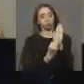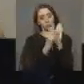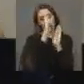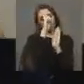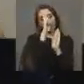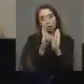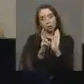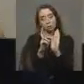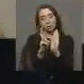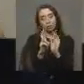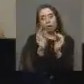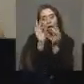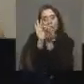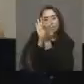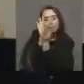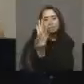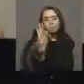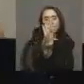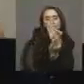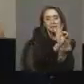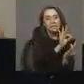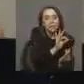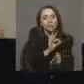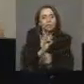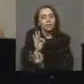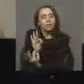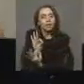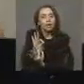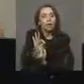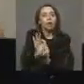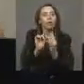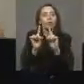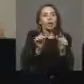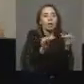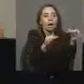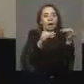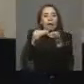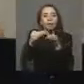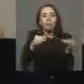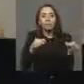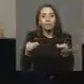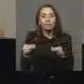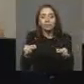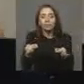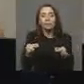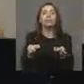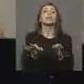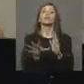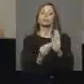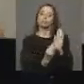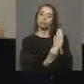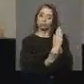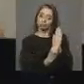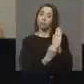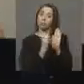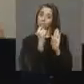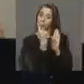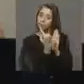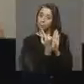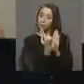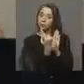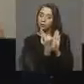las particularidades y las especificidades de cada localidad. Para esto se consideraron en primera